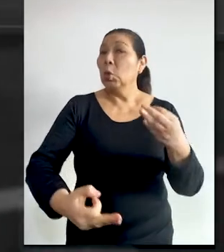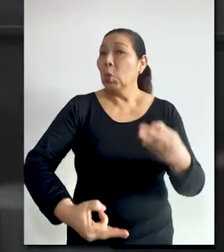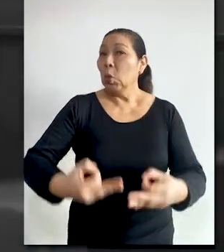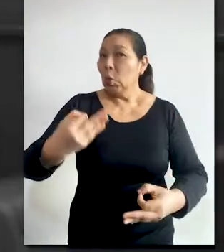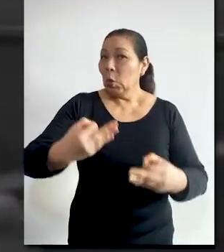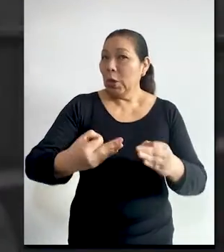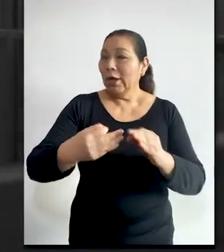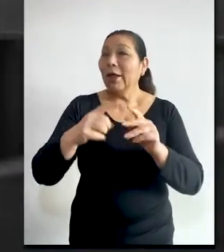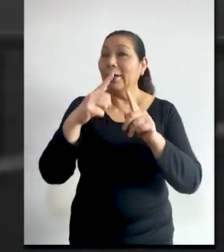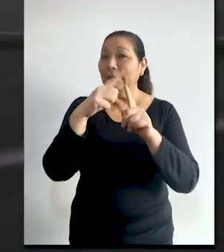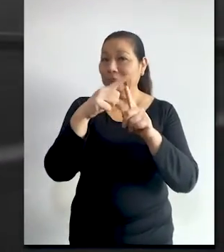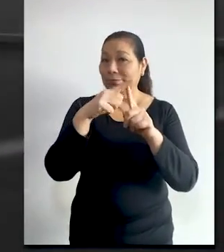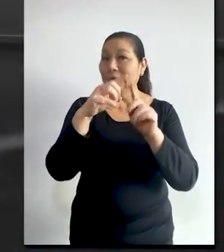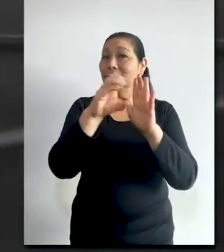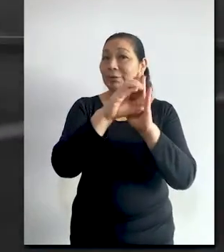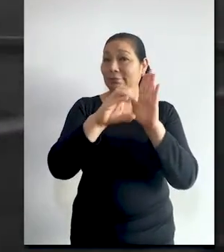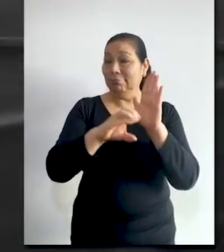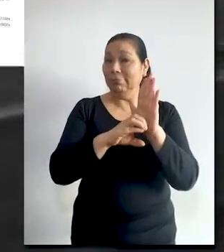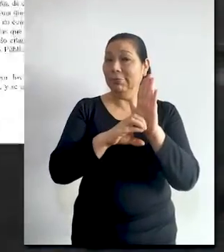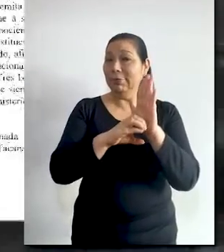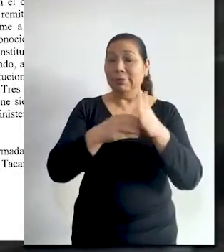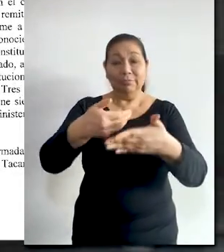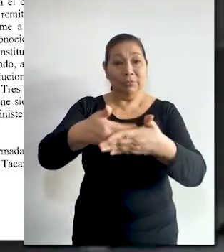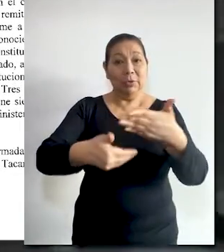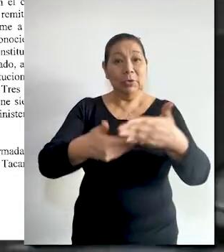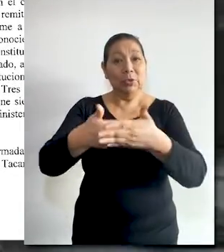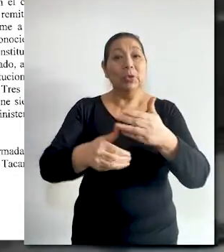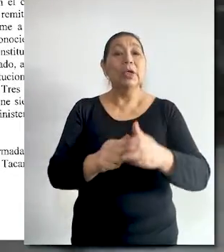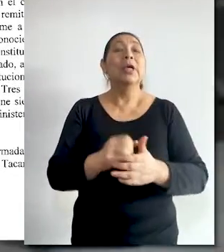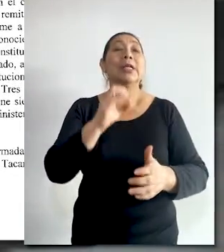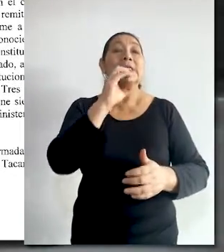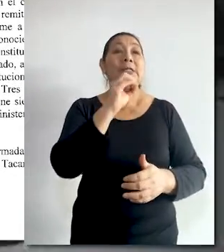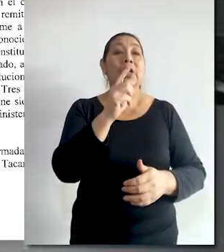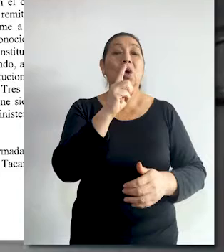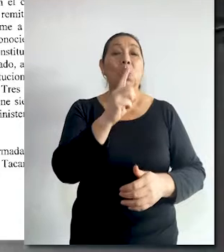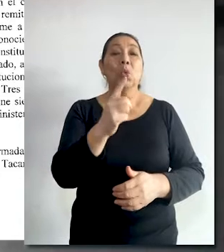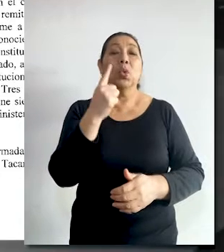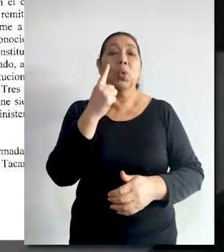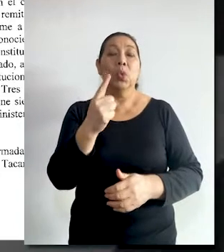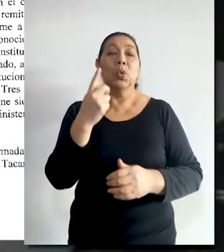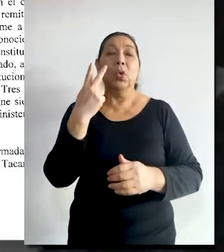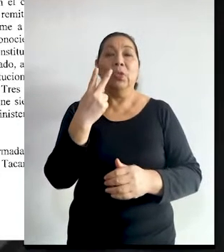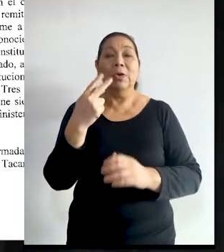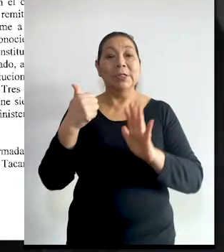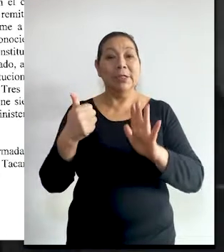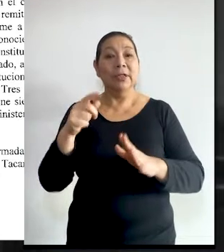Una sentencia del Tribunal Constitucional recaída en el expediente número